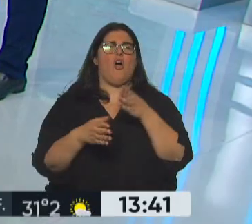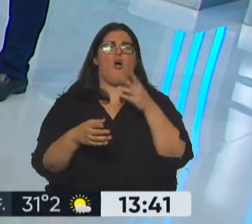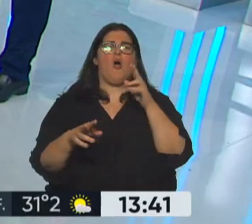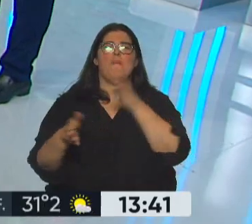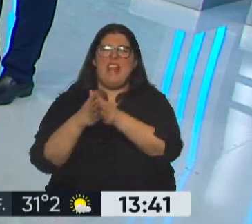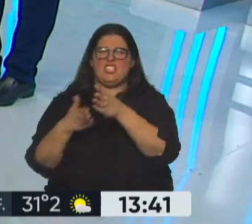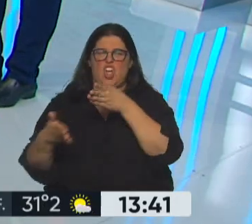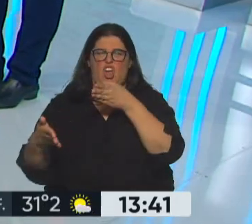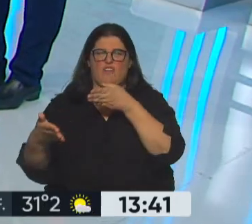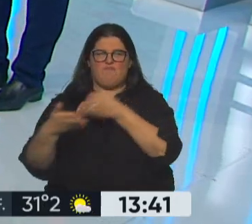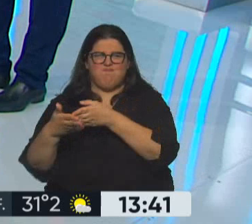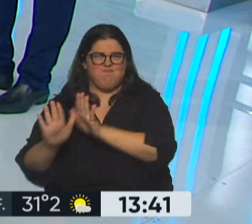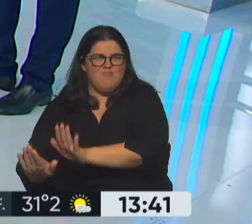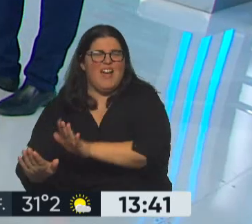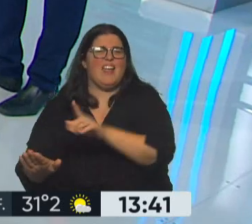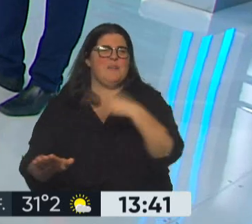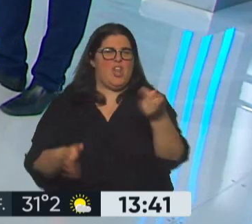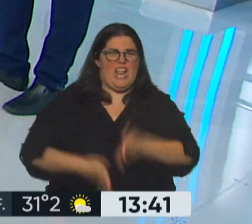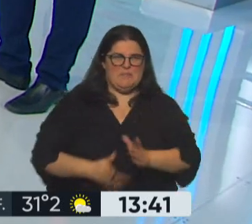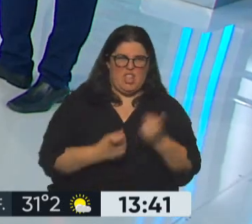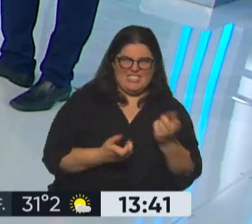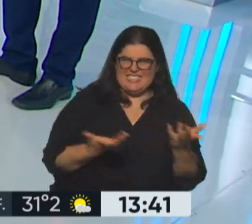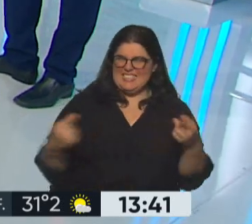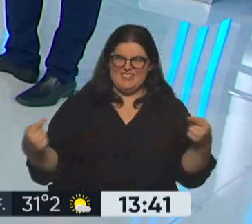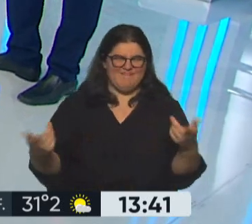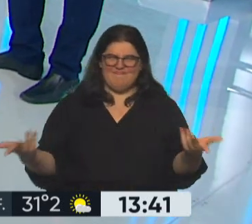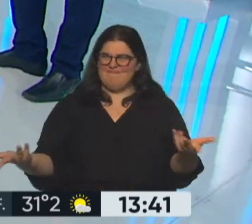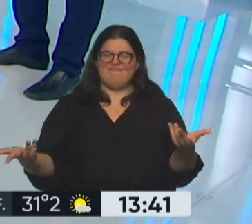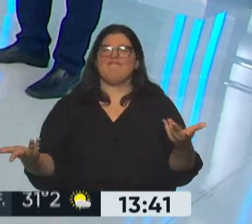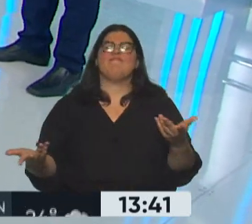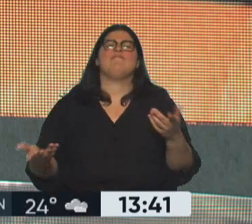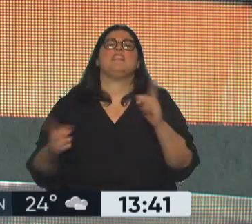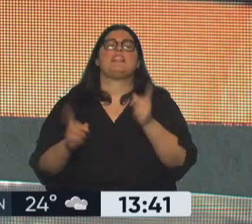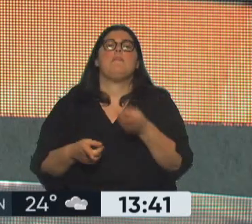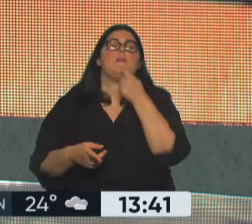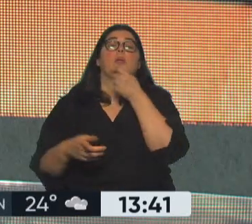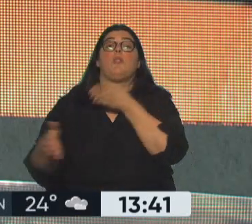flujos migratorios. Después, la idea de rechazar a los migrantes ya se ha revelado claramente